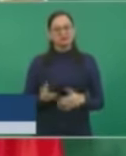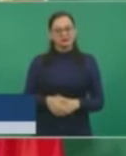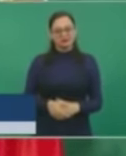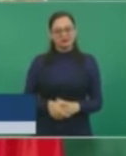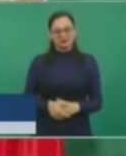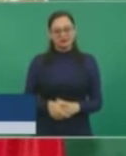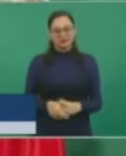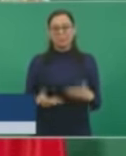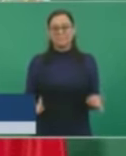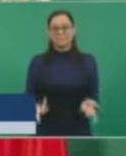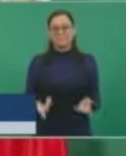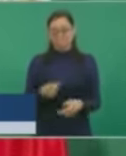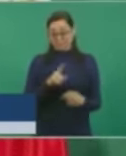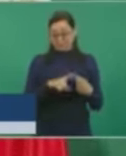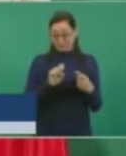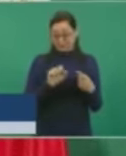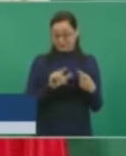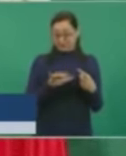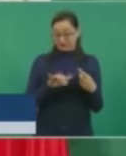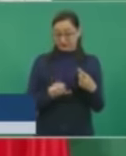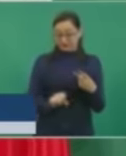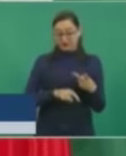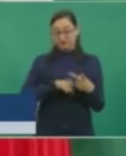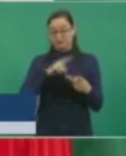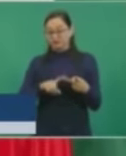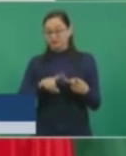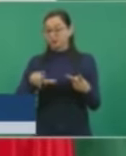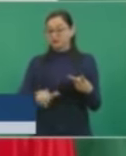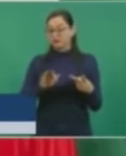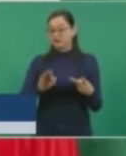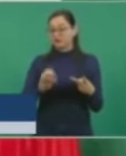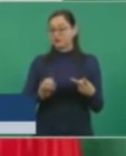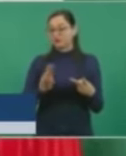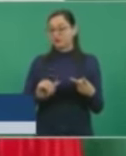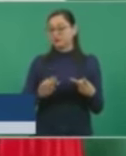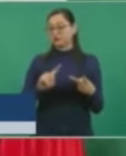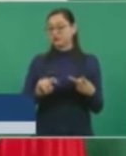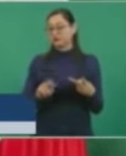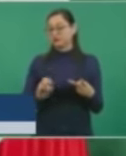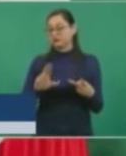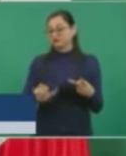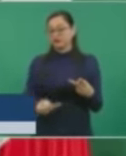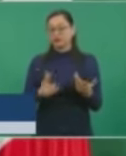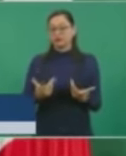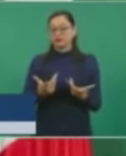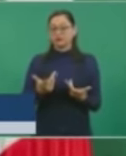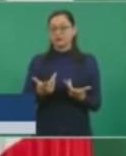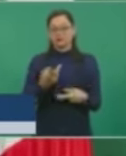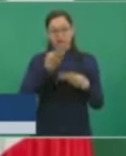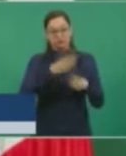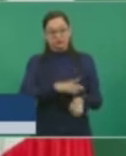servicios prácticamente con independencia de lo que la Constitución, artículo 134 de las leyes,